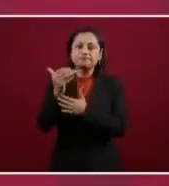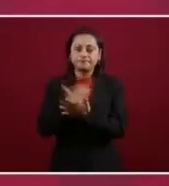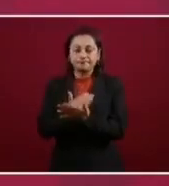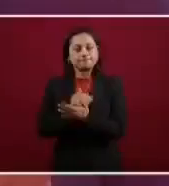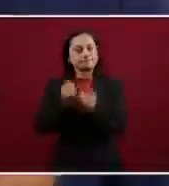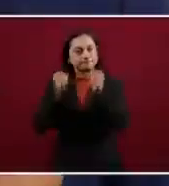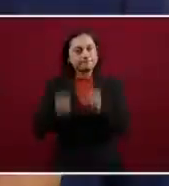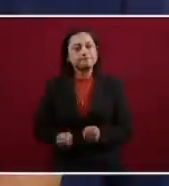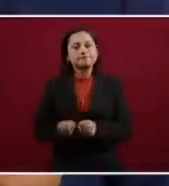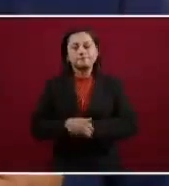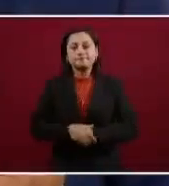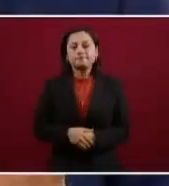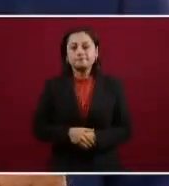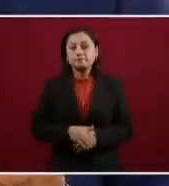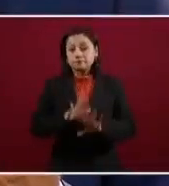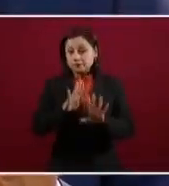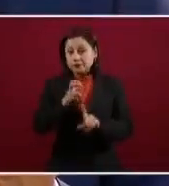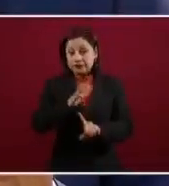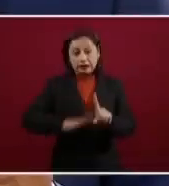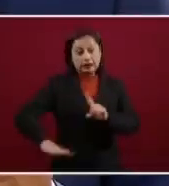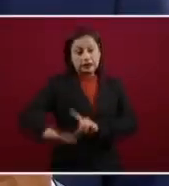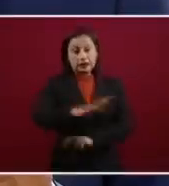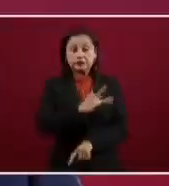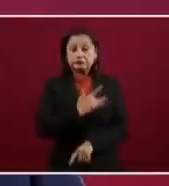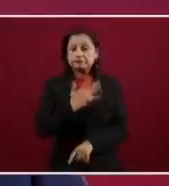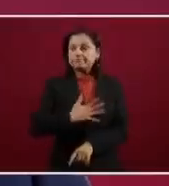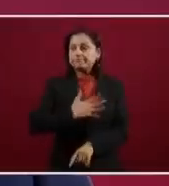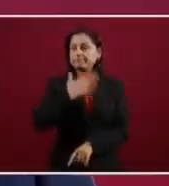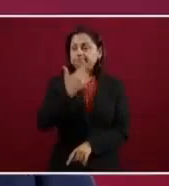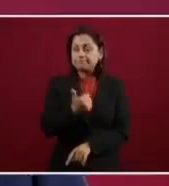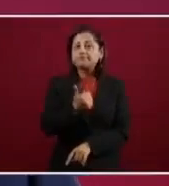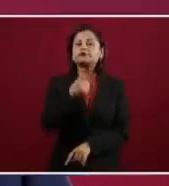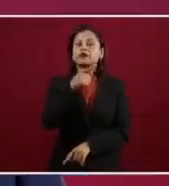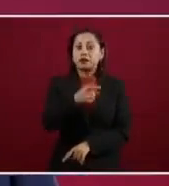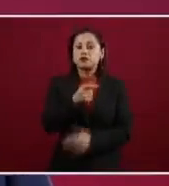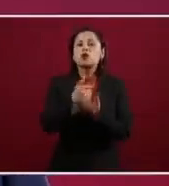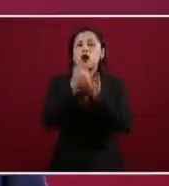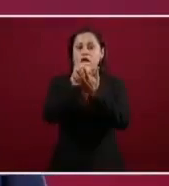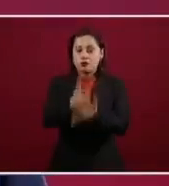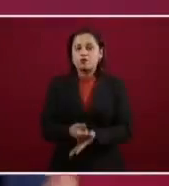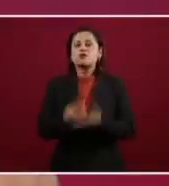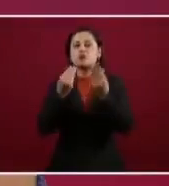lo más eficaz lo más barato